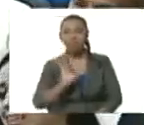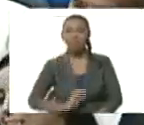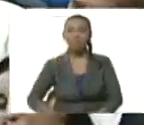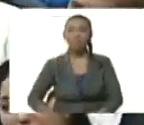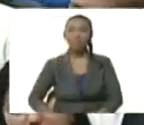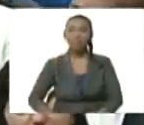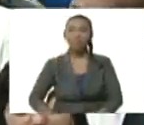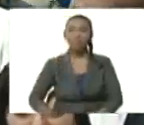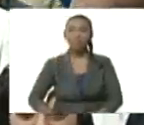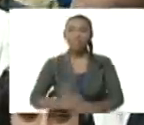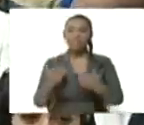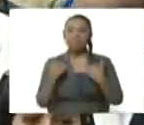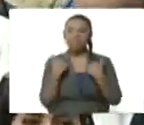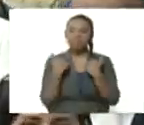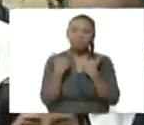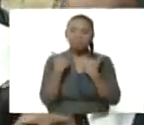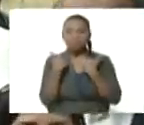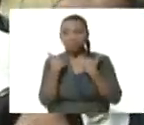y sufren.